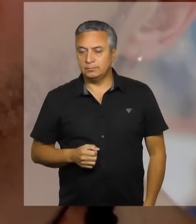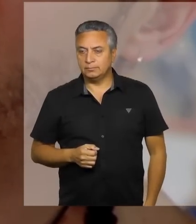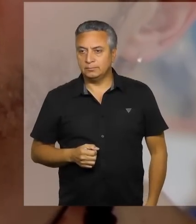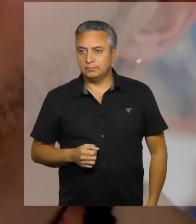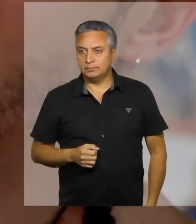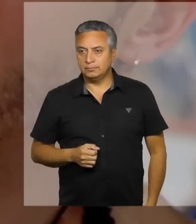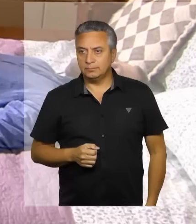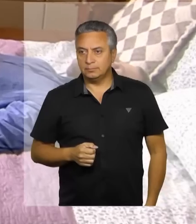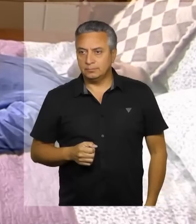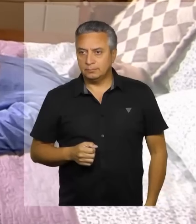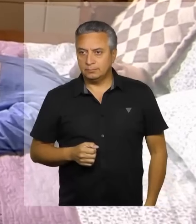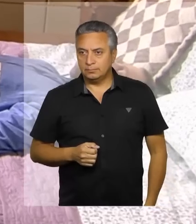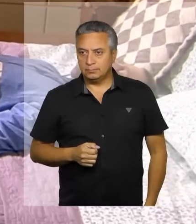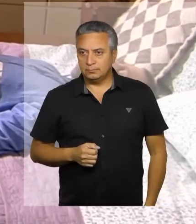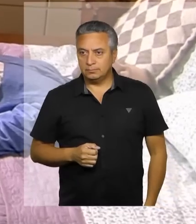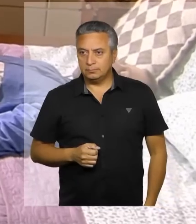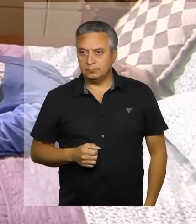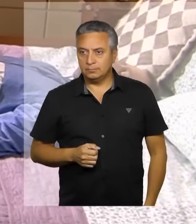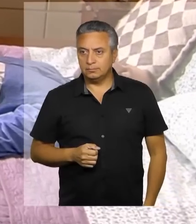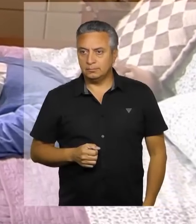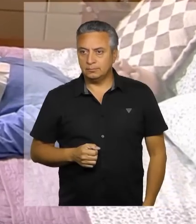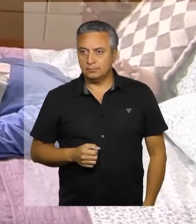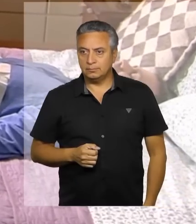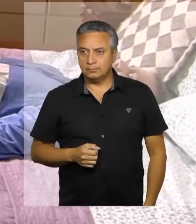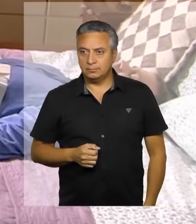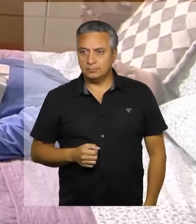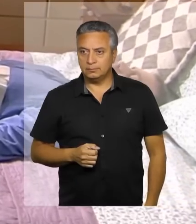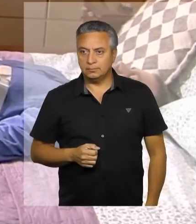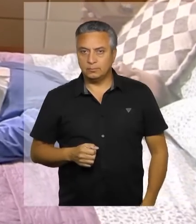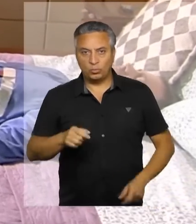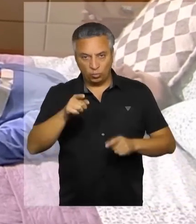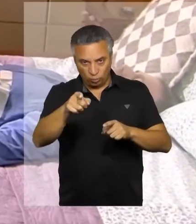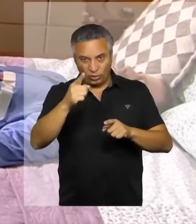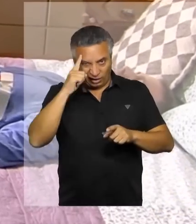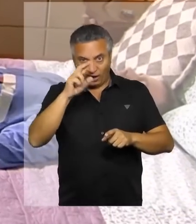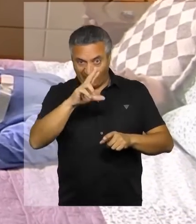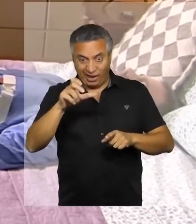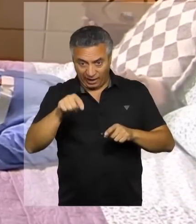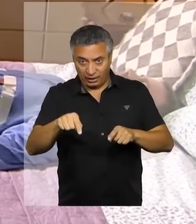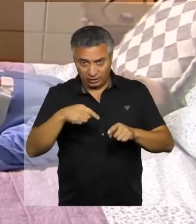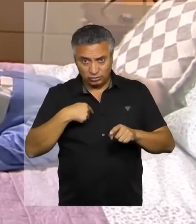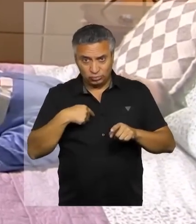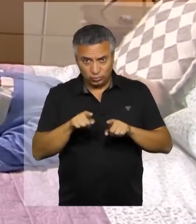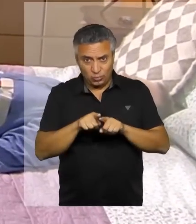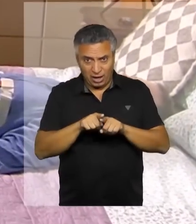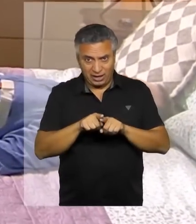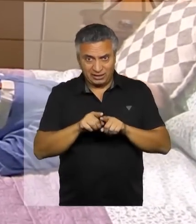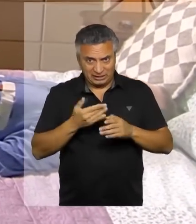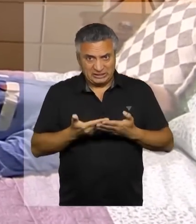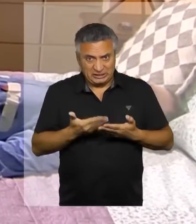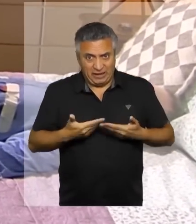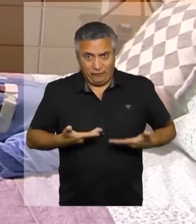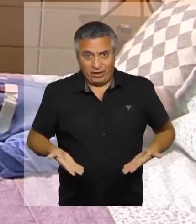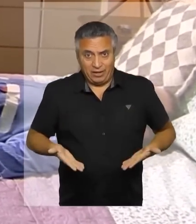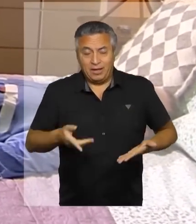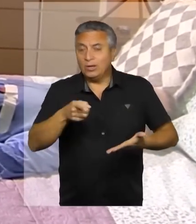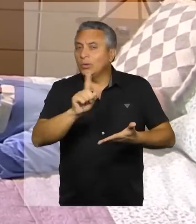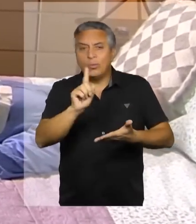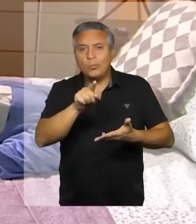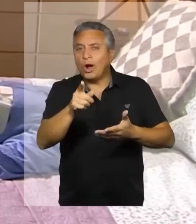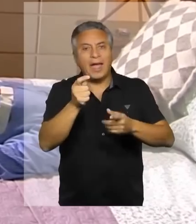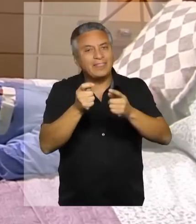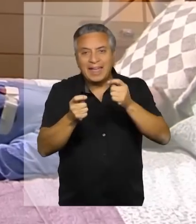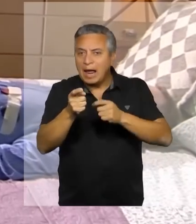¿Usted cree que esto va a servir? Es que ninguna terapia le va a servir si